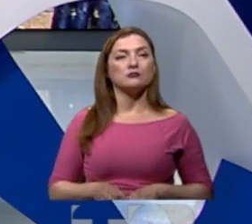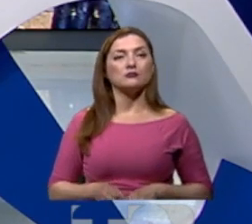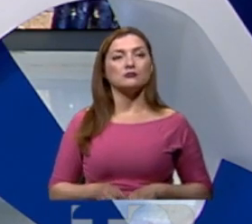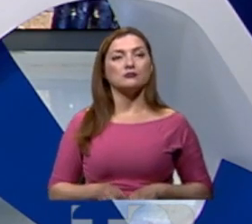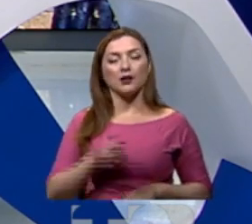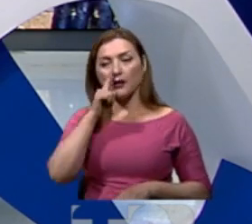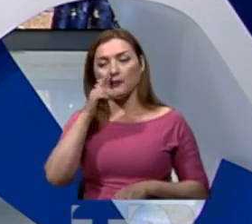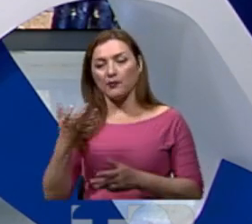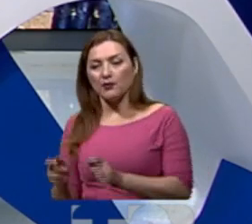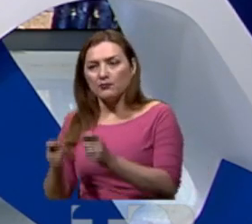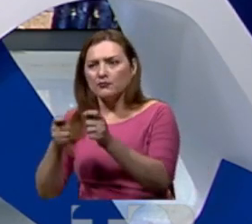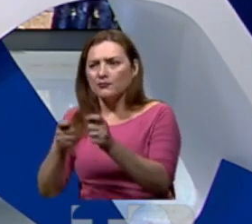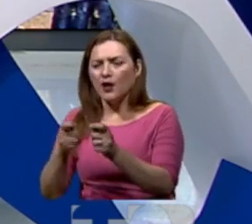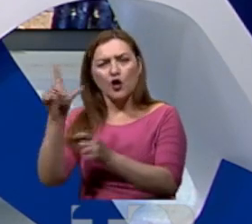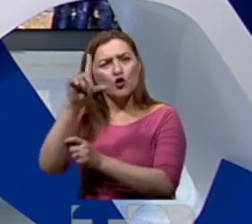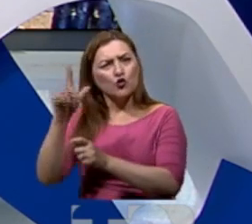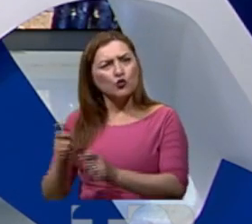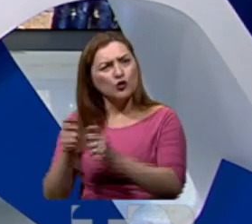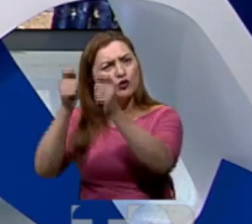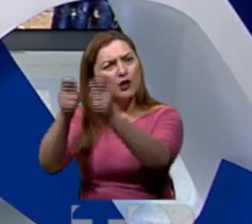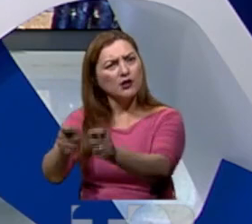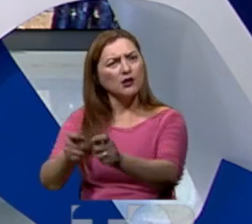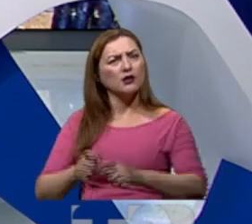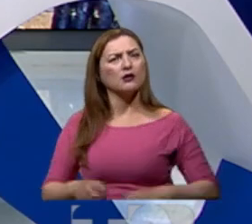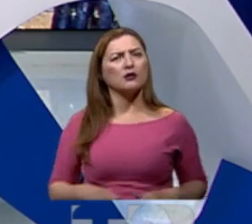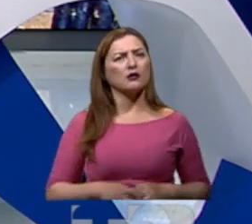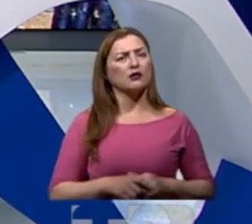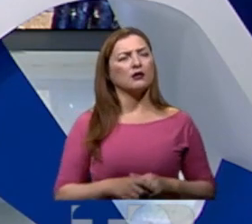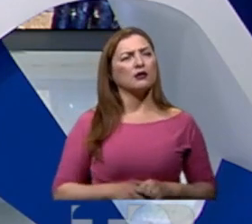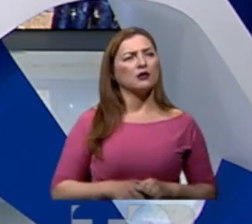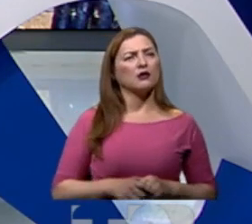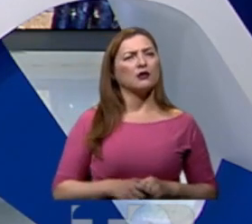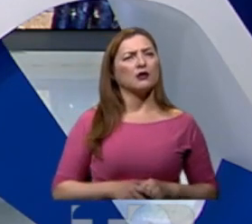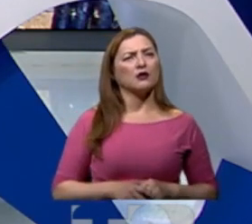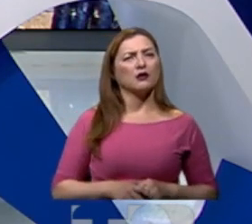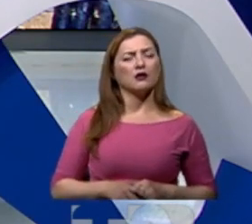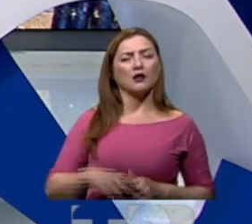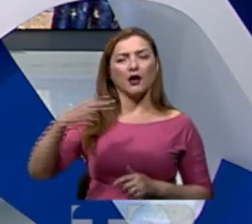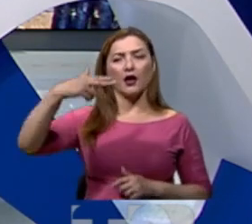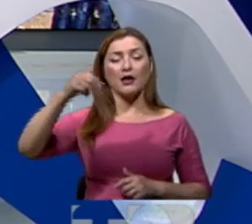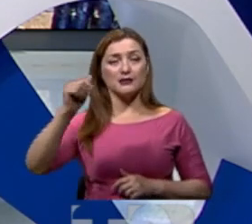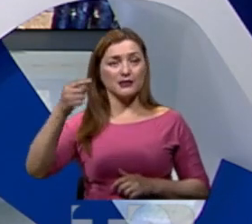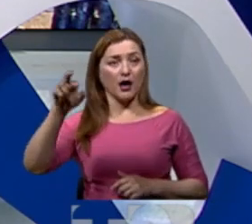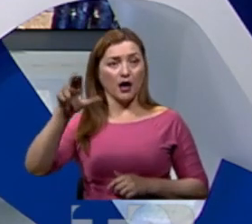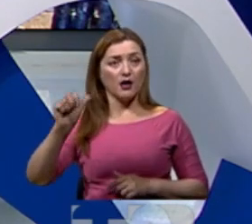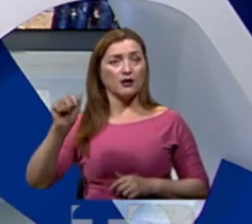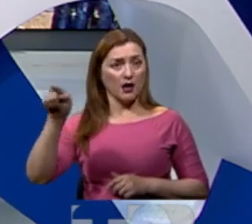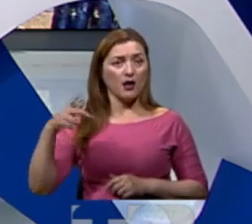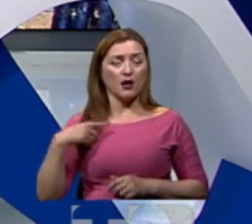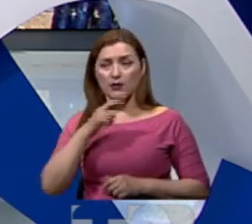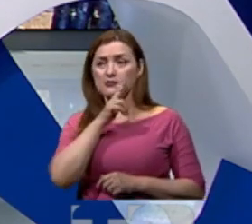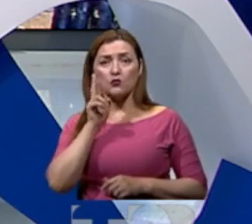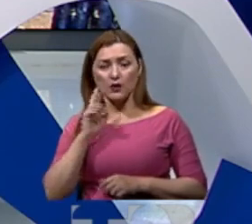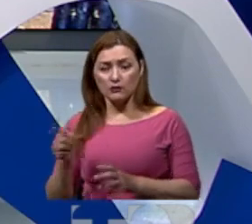llegó una guagua? Yo recuerdo que el lunes te llevé, mira, una... ¿Guagua? De la posada del Chagra que te mandaron.